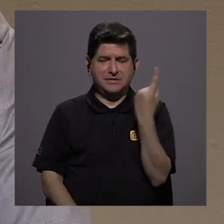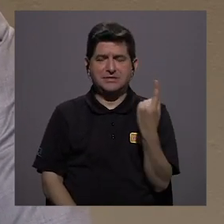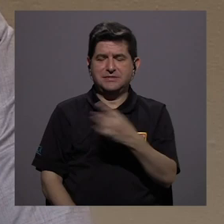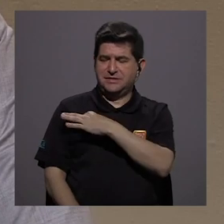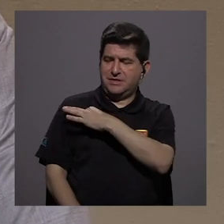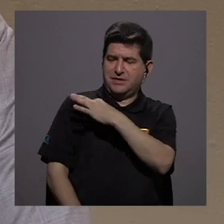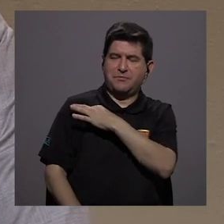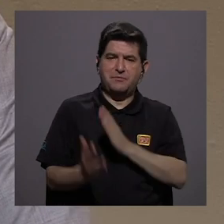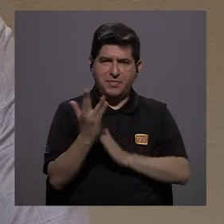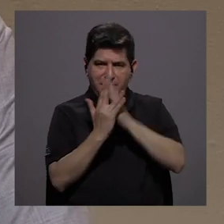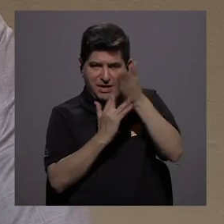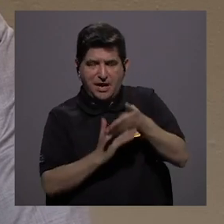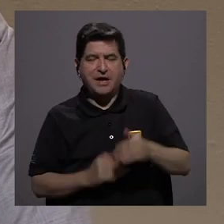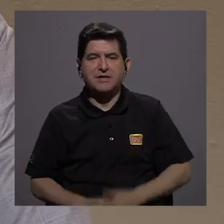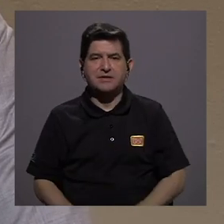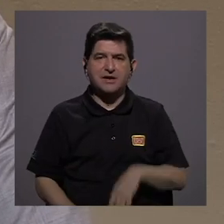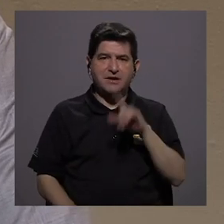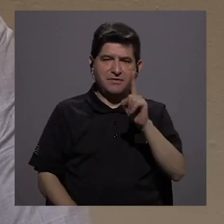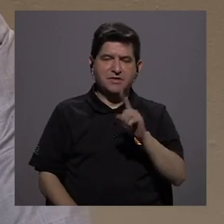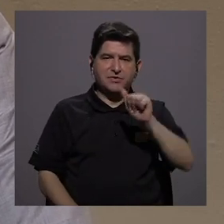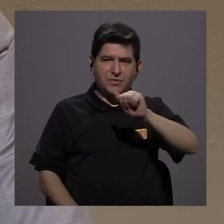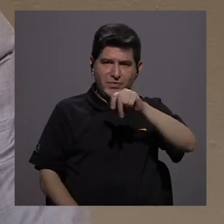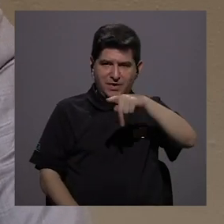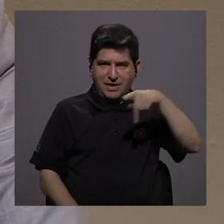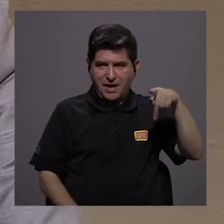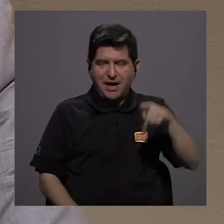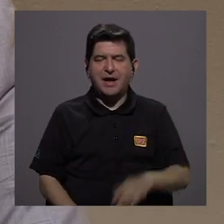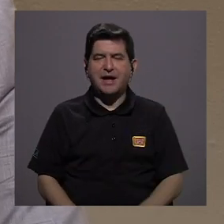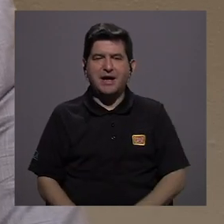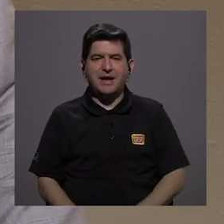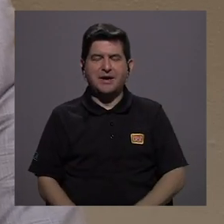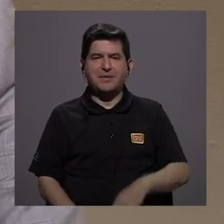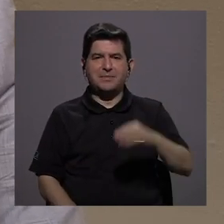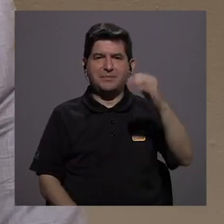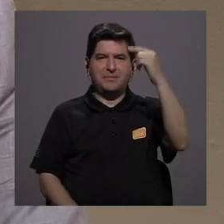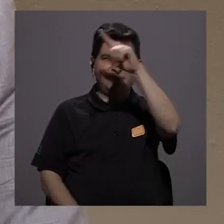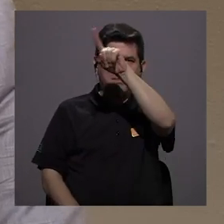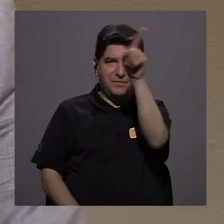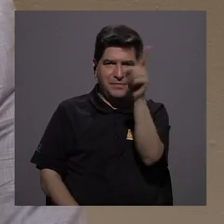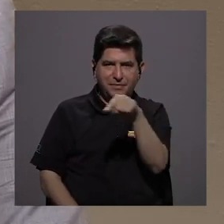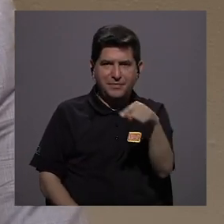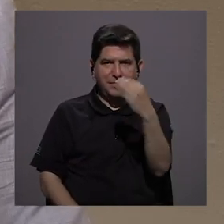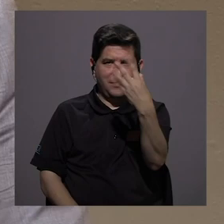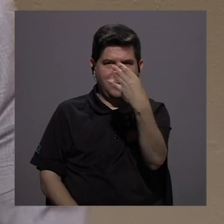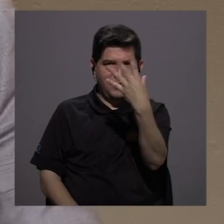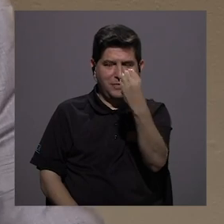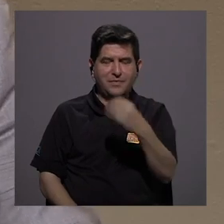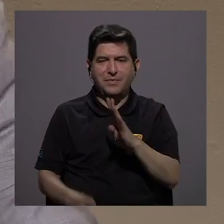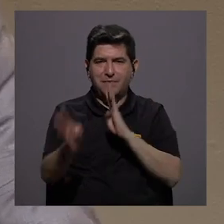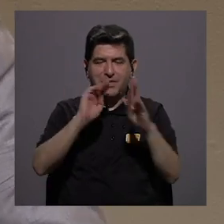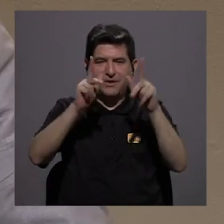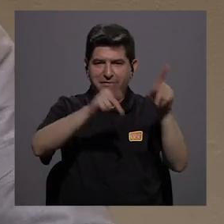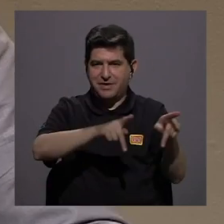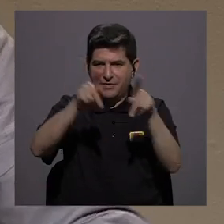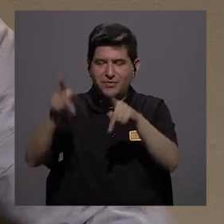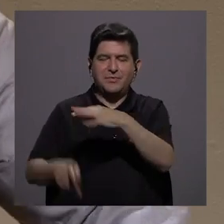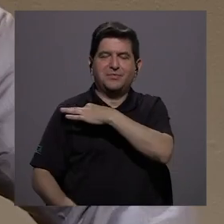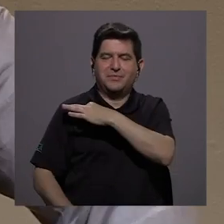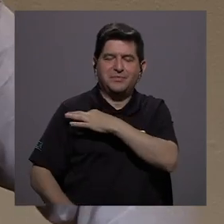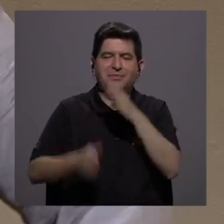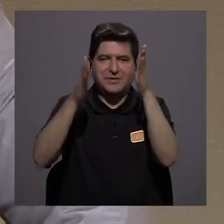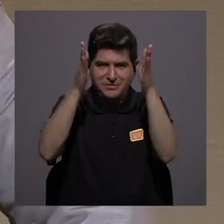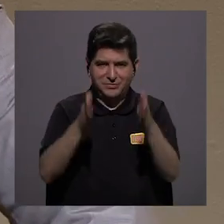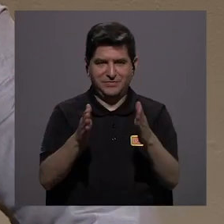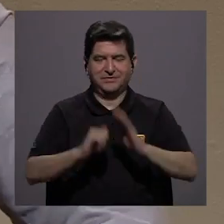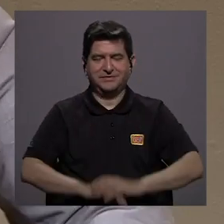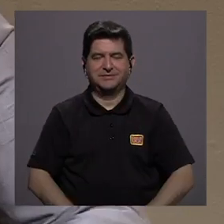invitados mediante una plataforma Skype para poder conversar de una manera segura con estas personalidades que invitamos a nuestros